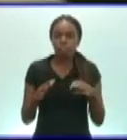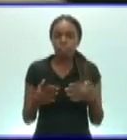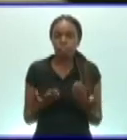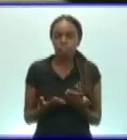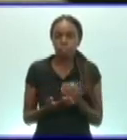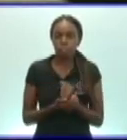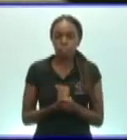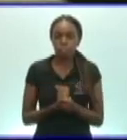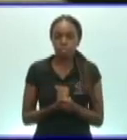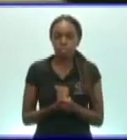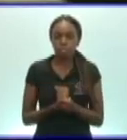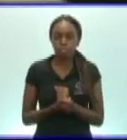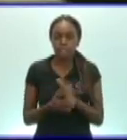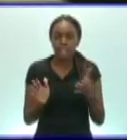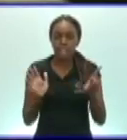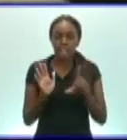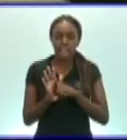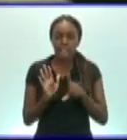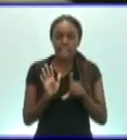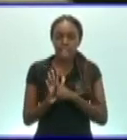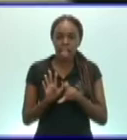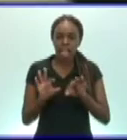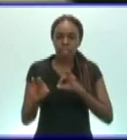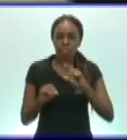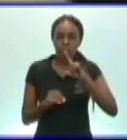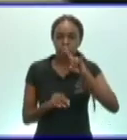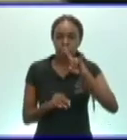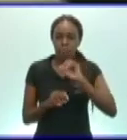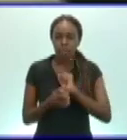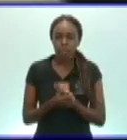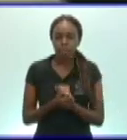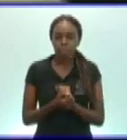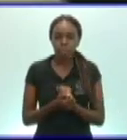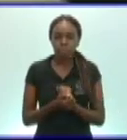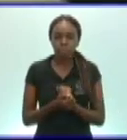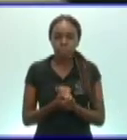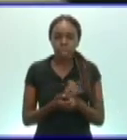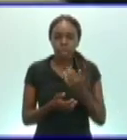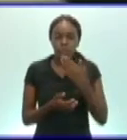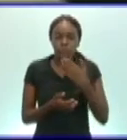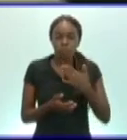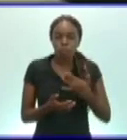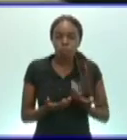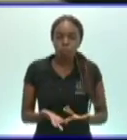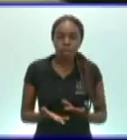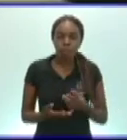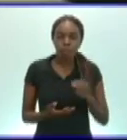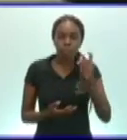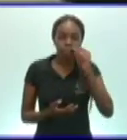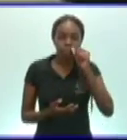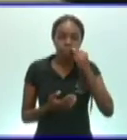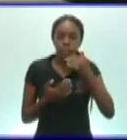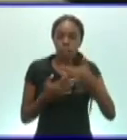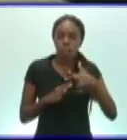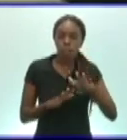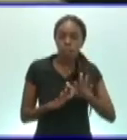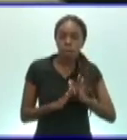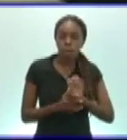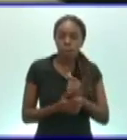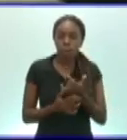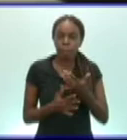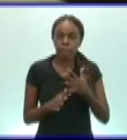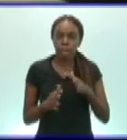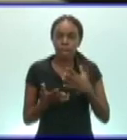y la ley electoral era de 9. Cuando Salvador Cisneros Betancourt, un poco